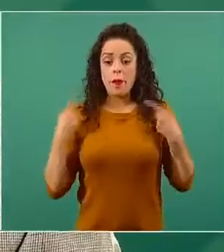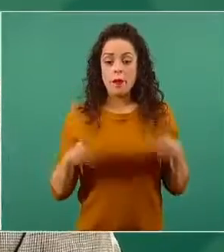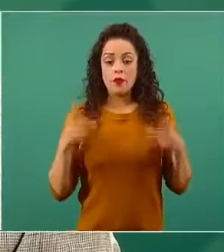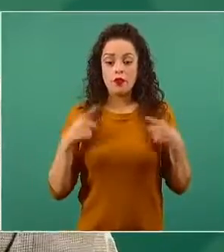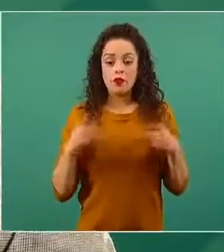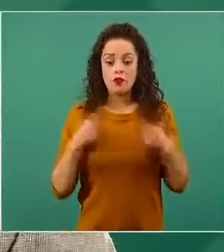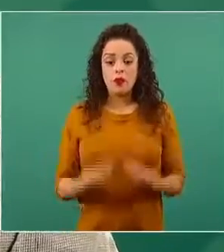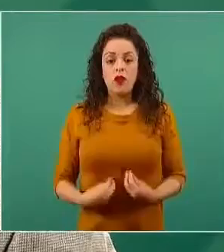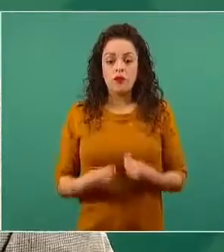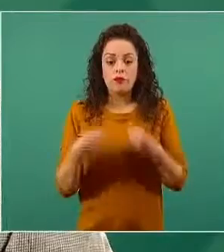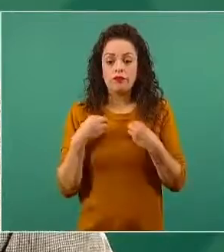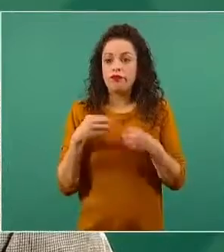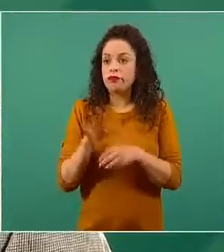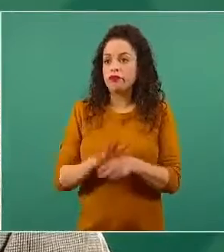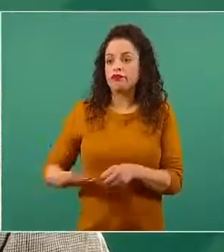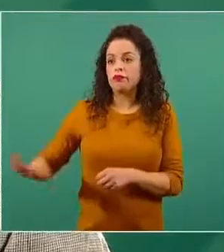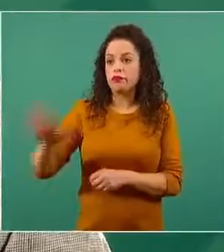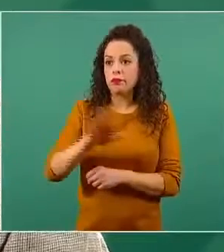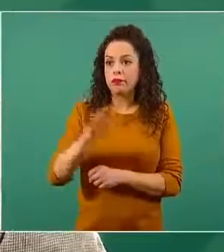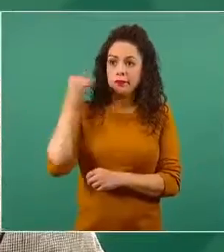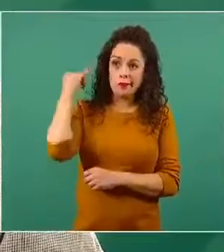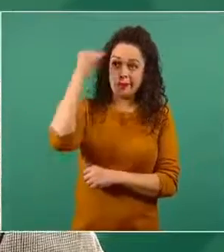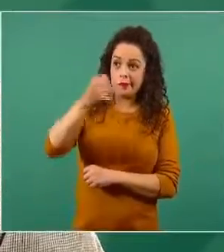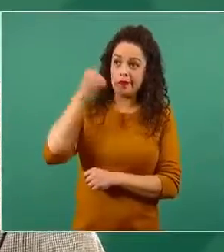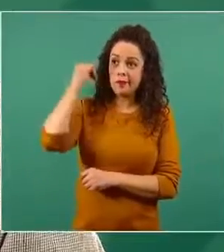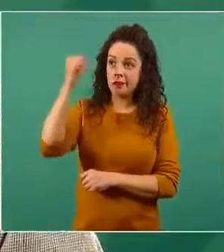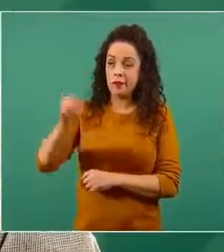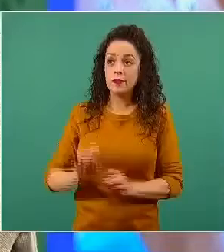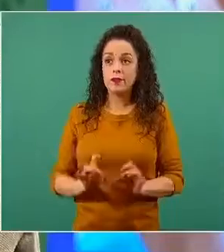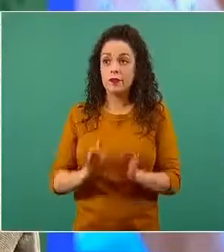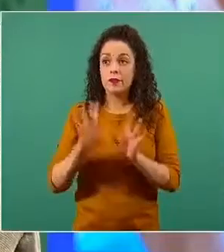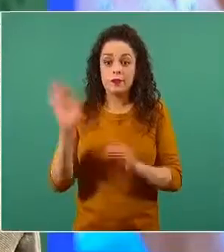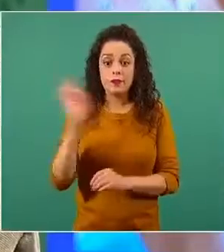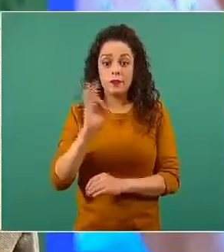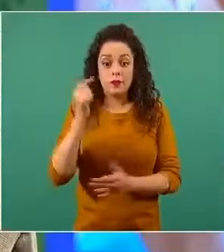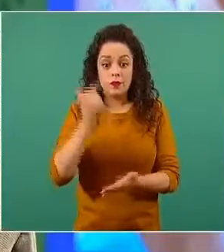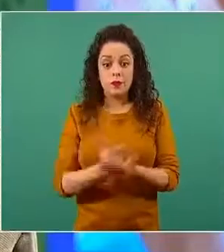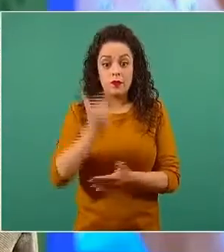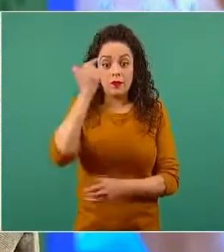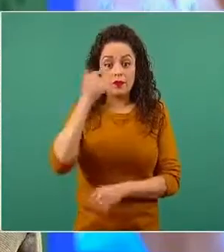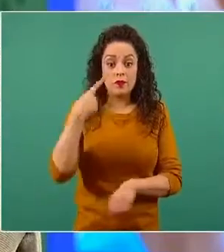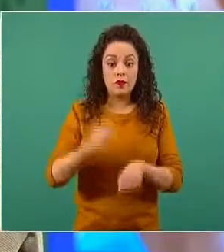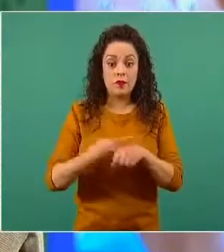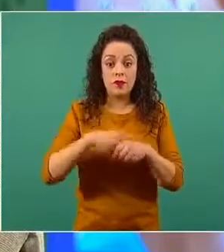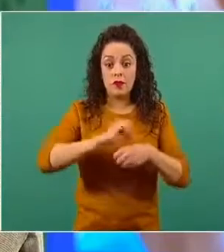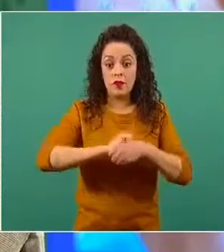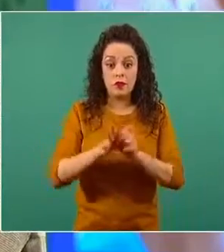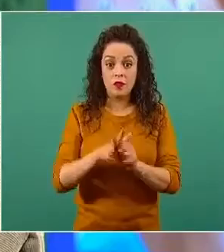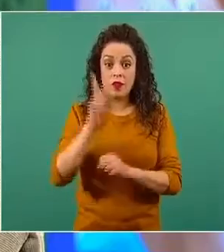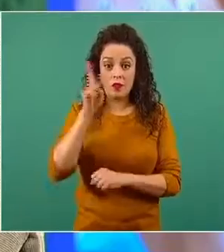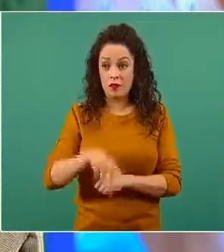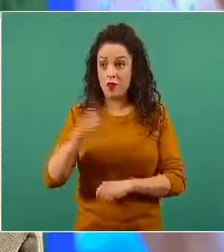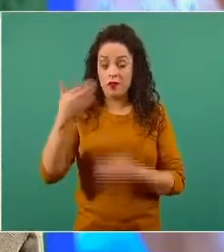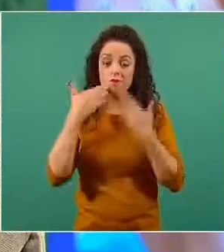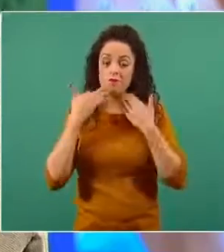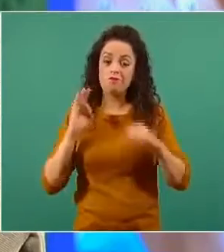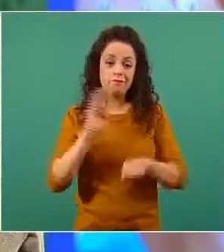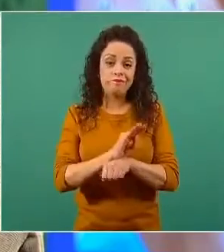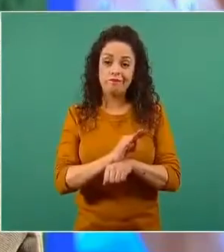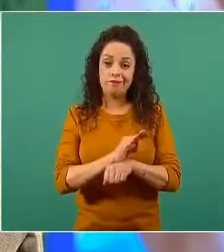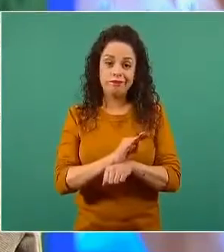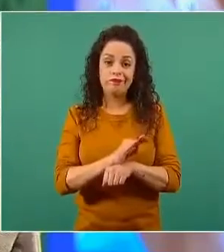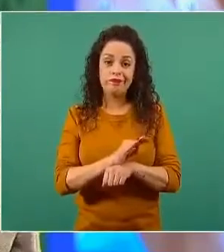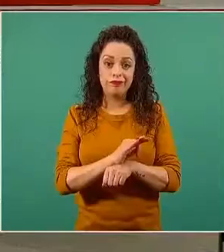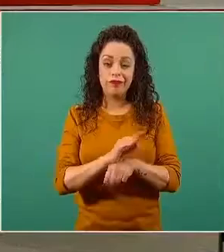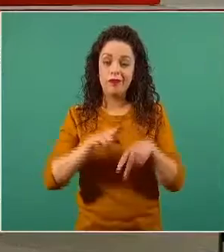rural resolviera una emergencia de salud si es que se complica el COVID, y se ve claramente que la vulnerabilidad es mucho mayor. Hay